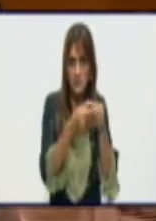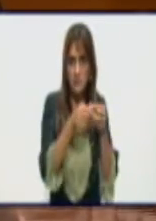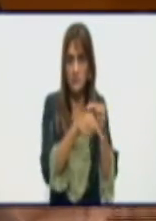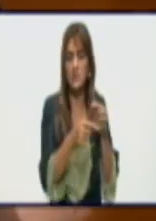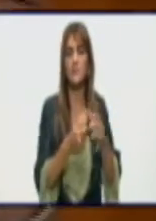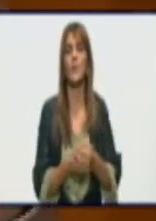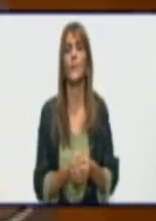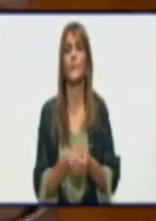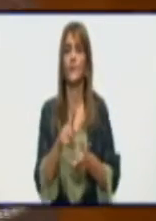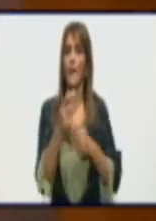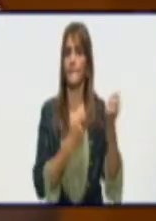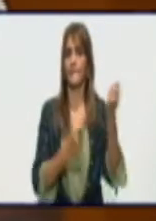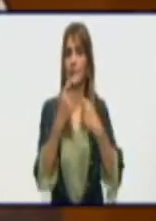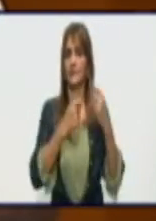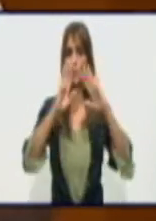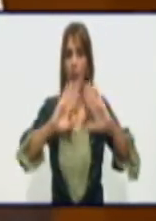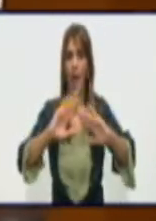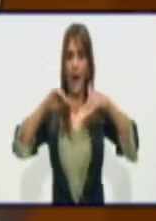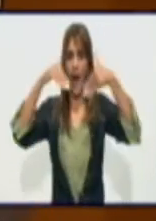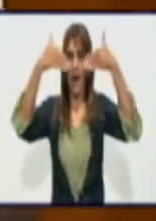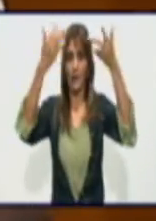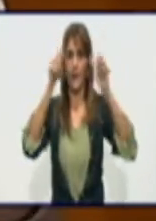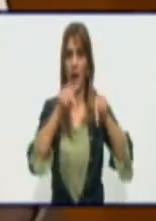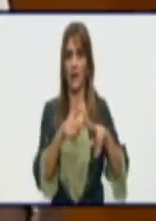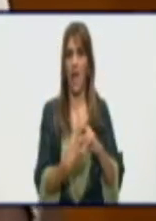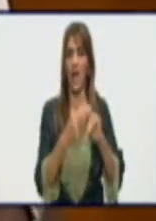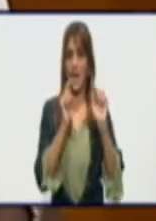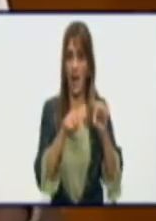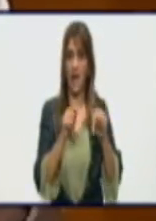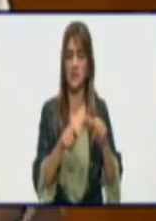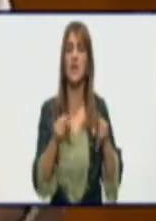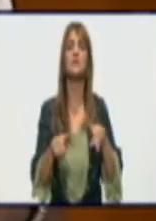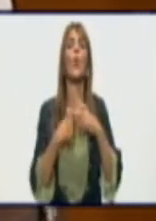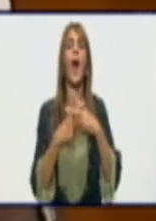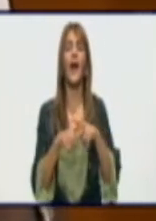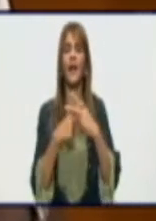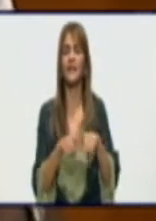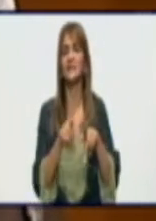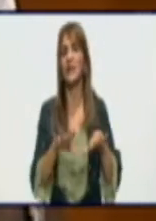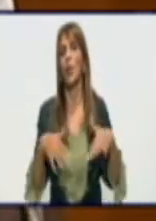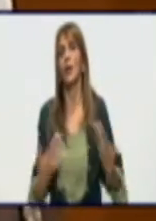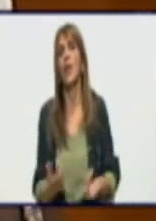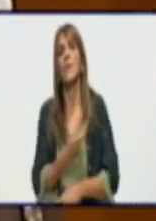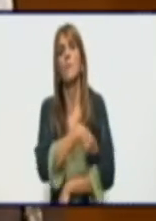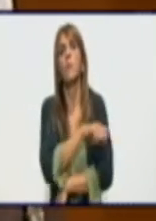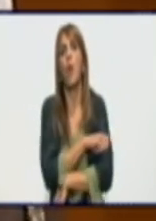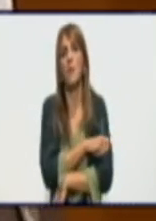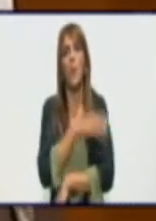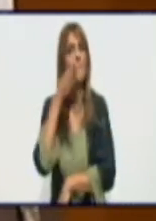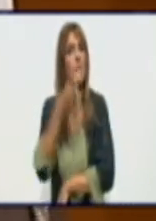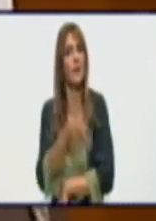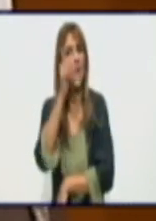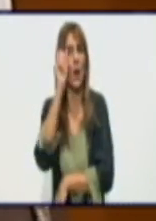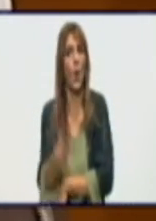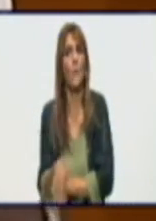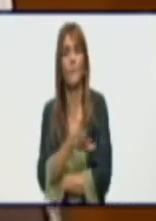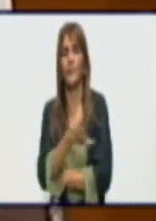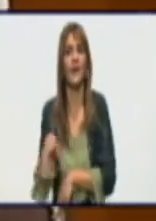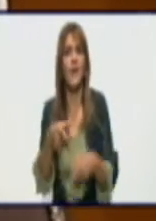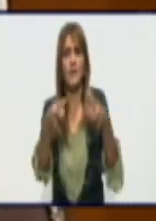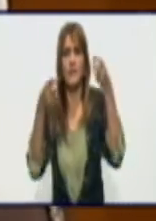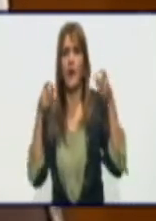adquiriendo productos ahí por la carpa que tenemos con la parte de comercio, y esto ha garantizado de que la población coge el producto al momento y fresco, e incluso